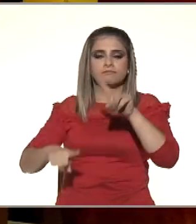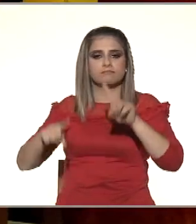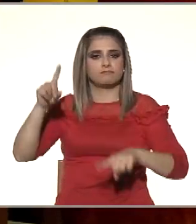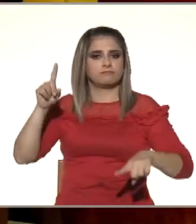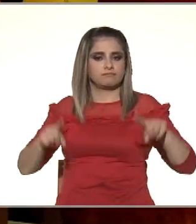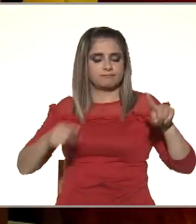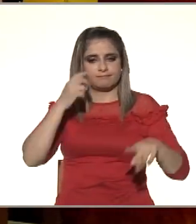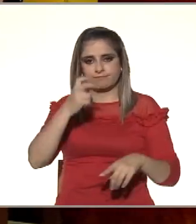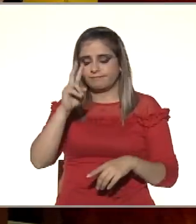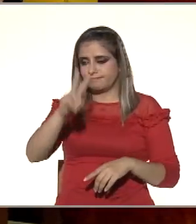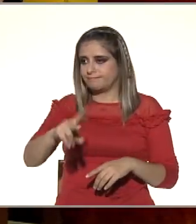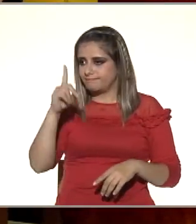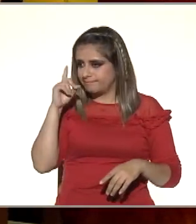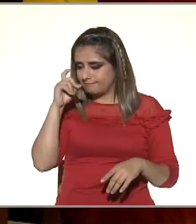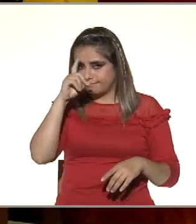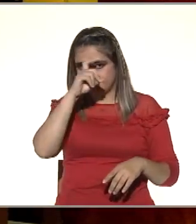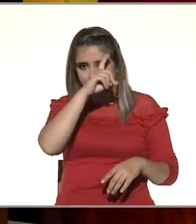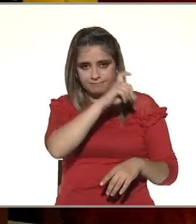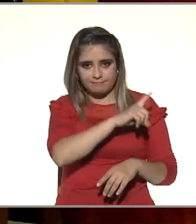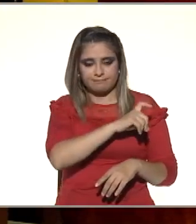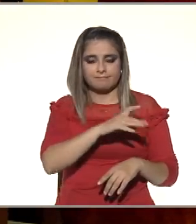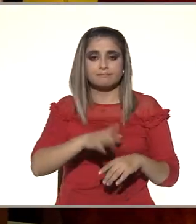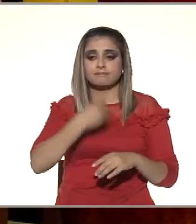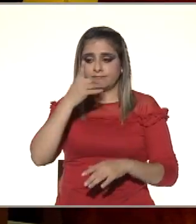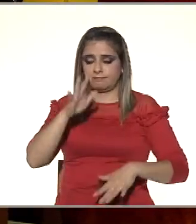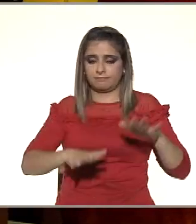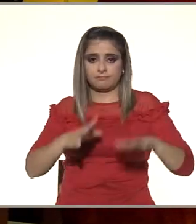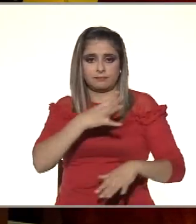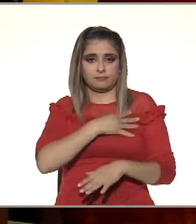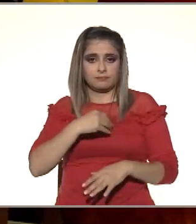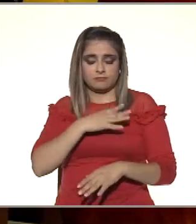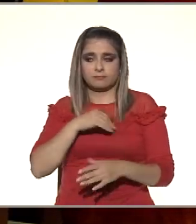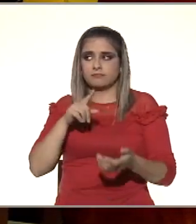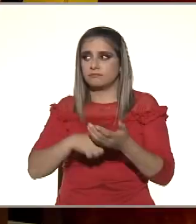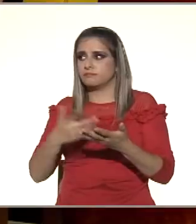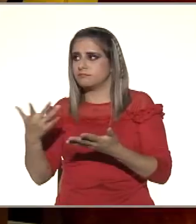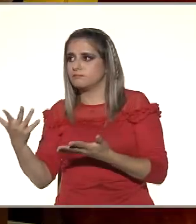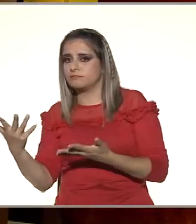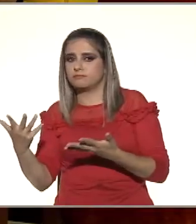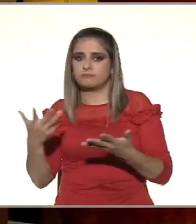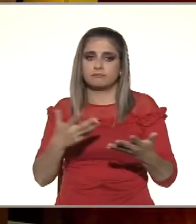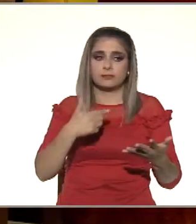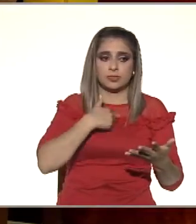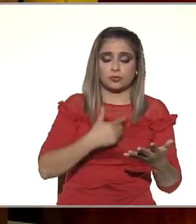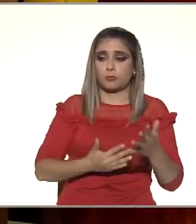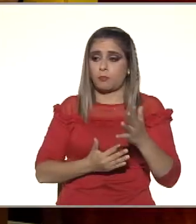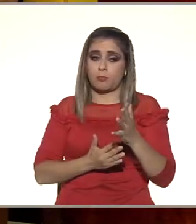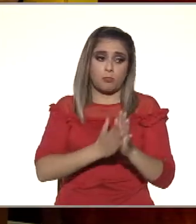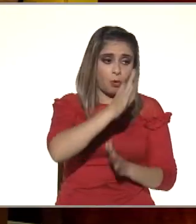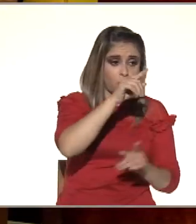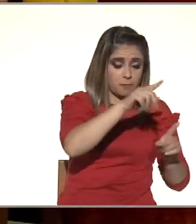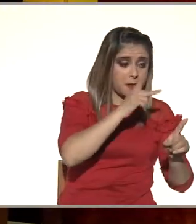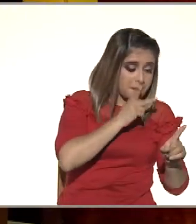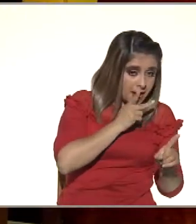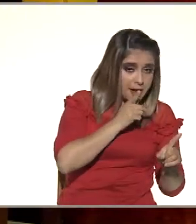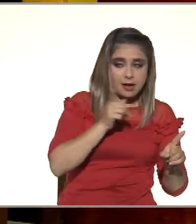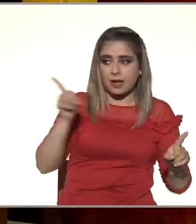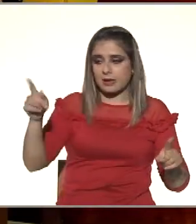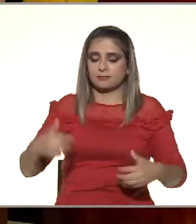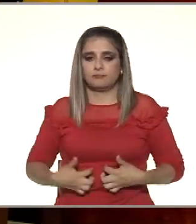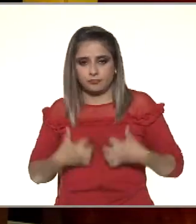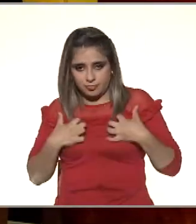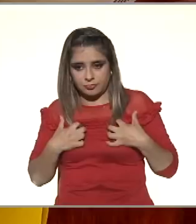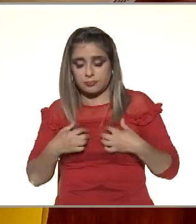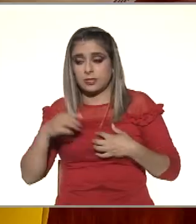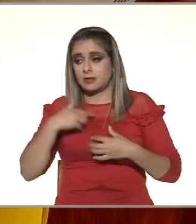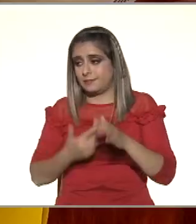es muy complicado porque de pronto los hijos se quedan atrapados en, es que si me voy con él, ella se va a sentir, o